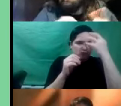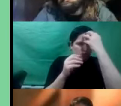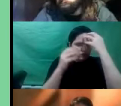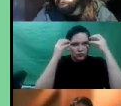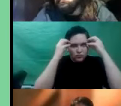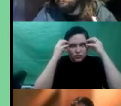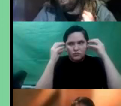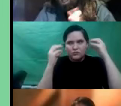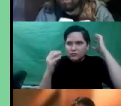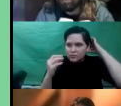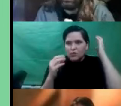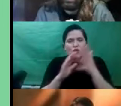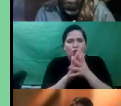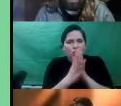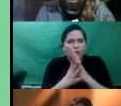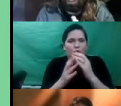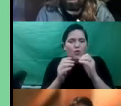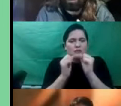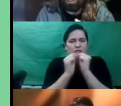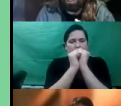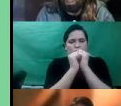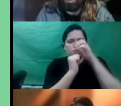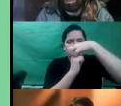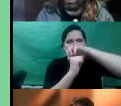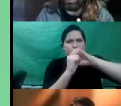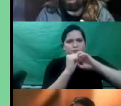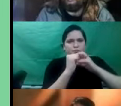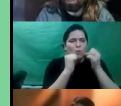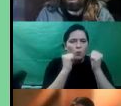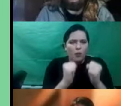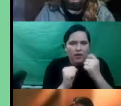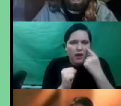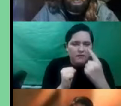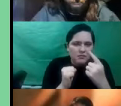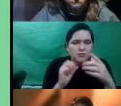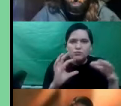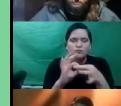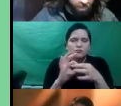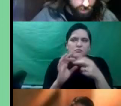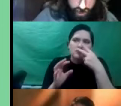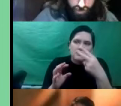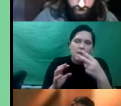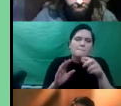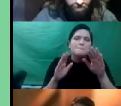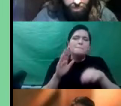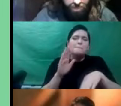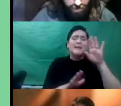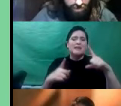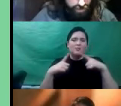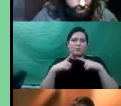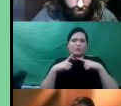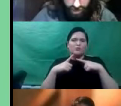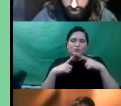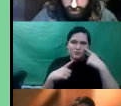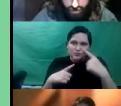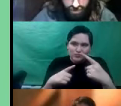y del Default Mode Network, que es una de las Resting State Network, estas regiones que aparecen recurrentemente durante el estado de reposo. Entonces, acá abajo